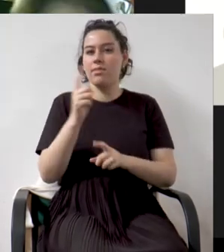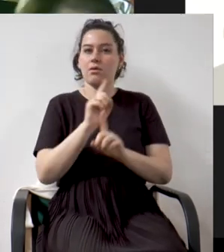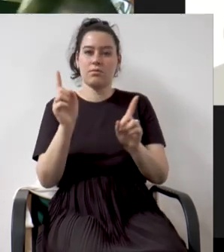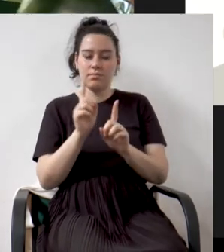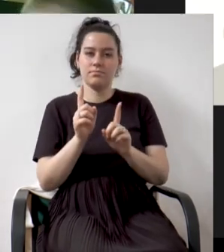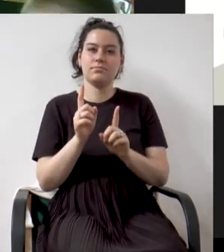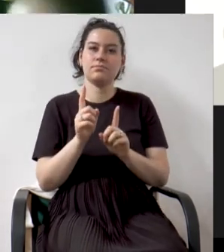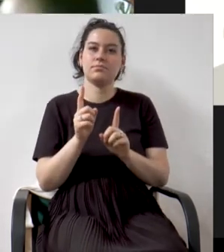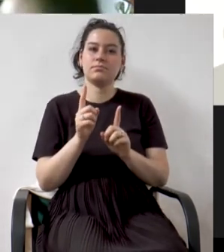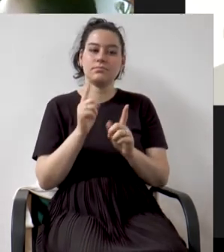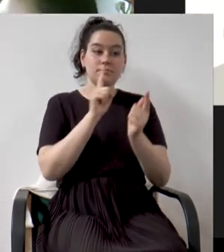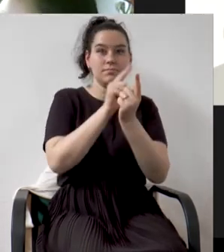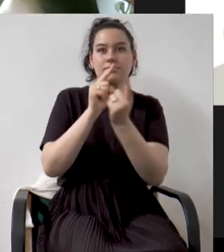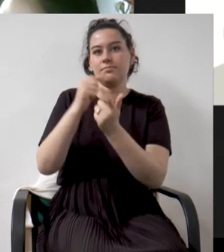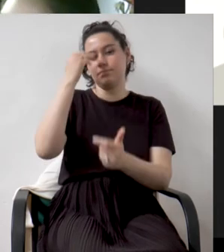imposible.